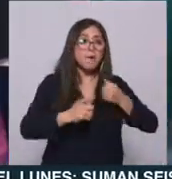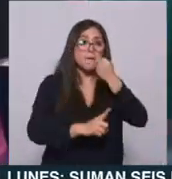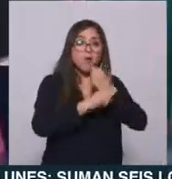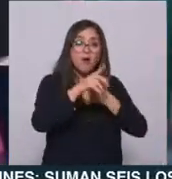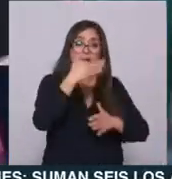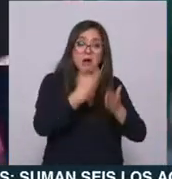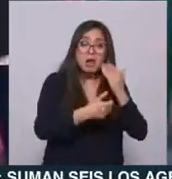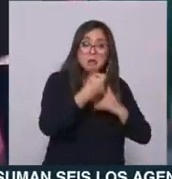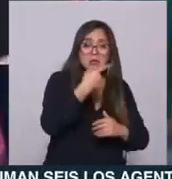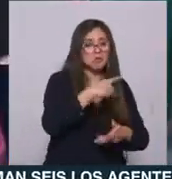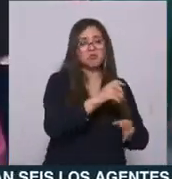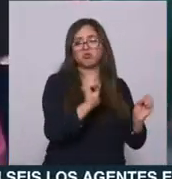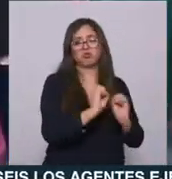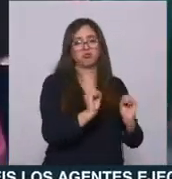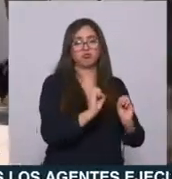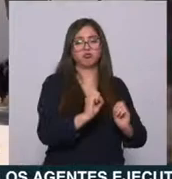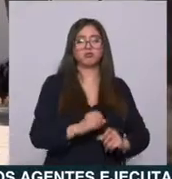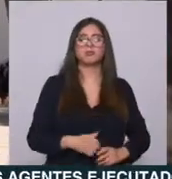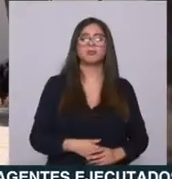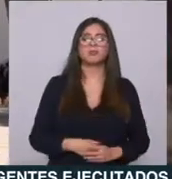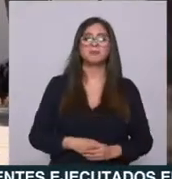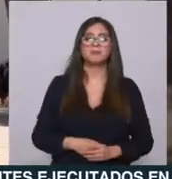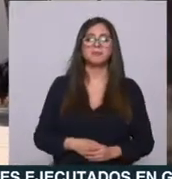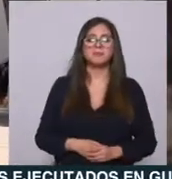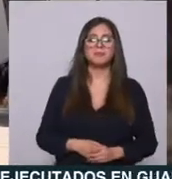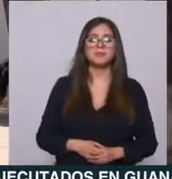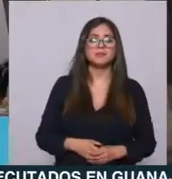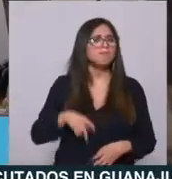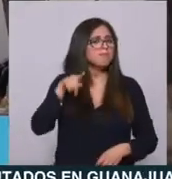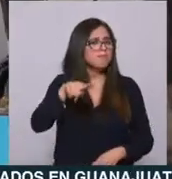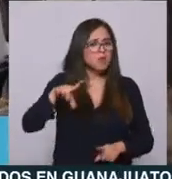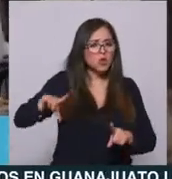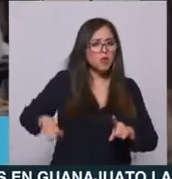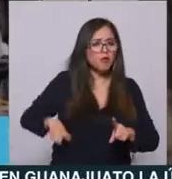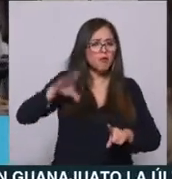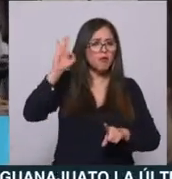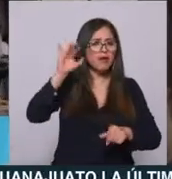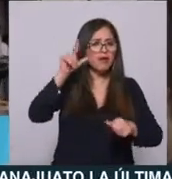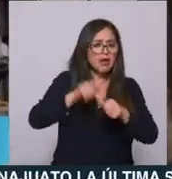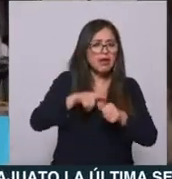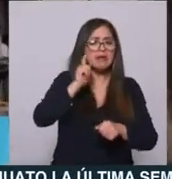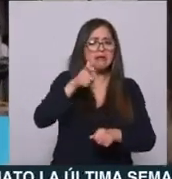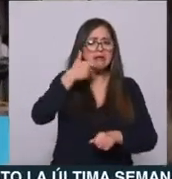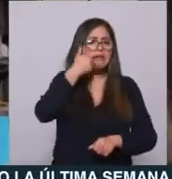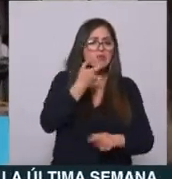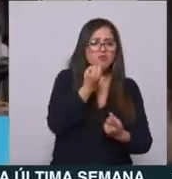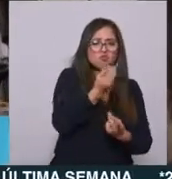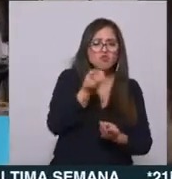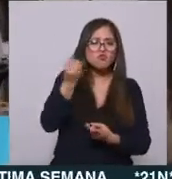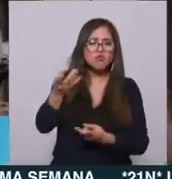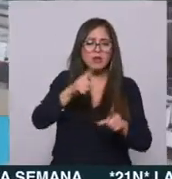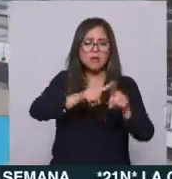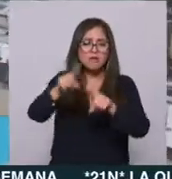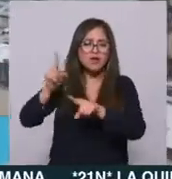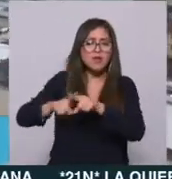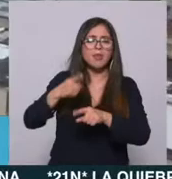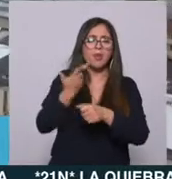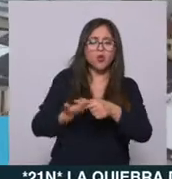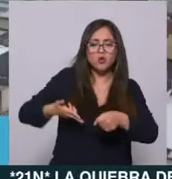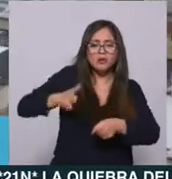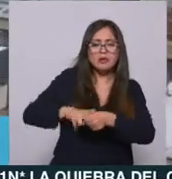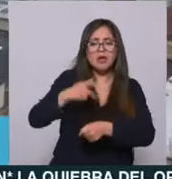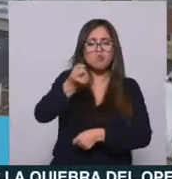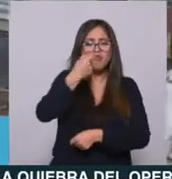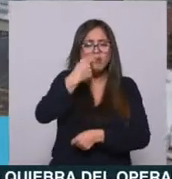de acuerdo a su opinión, los esfuerzos que está haciendo el gobierno federal para abastecer de medicamentos a todos los hospitales y a todos los